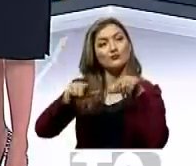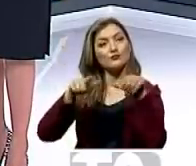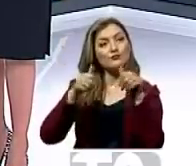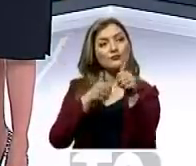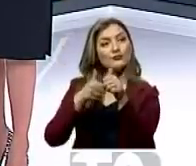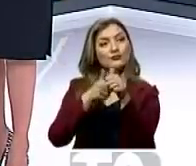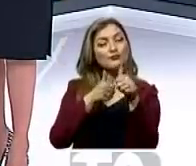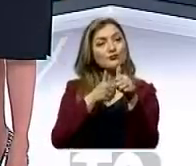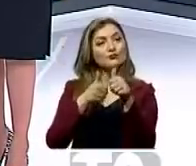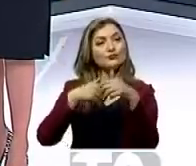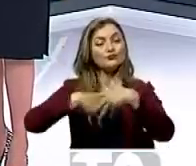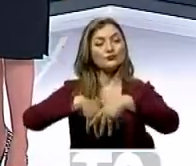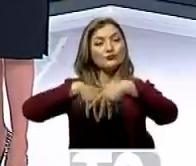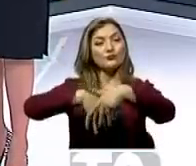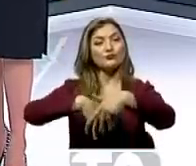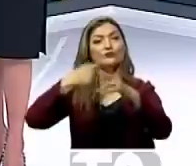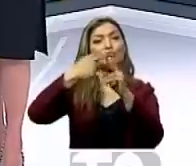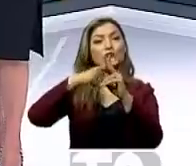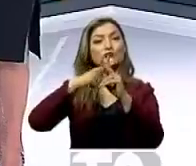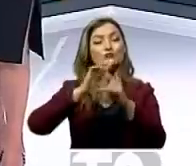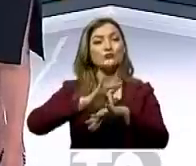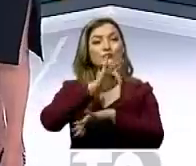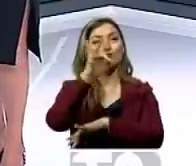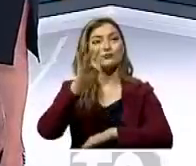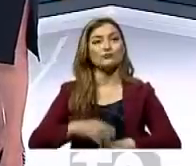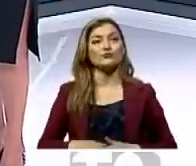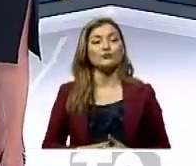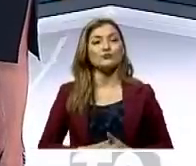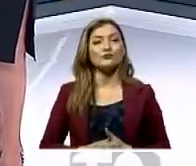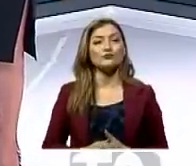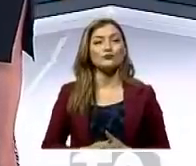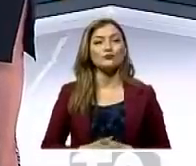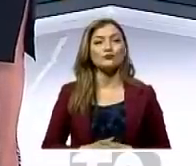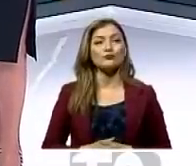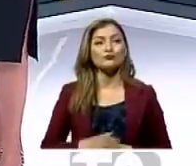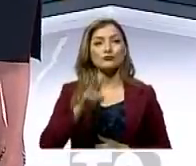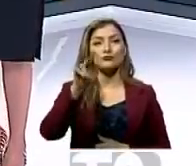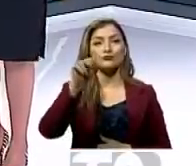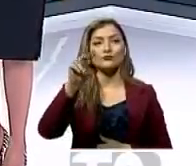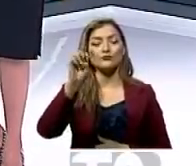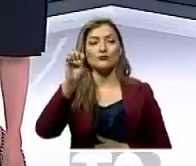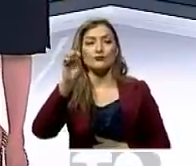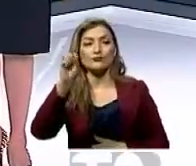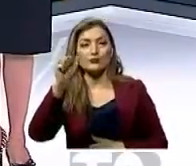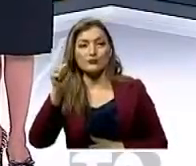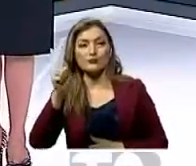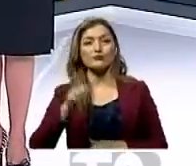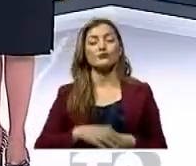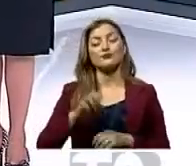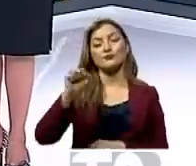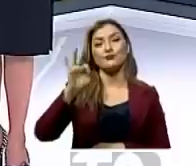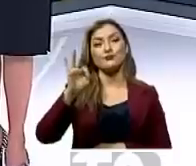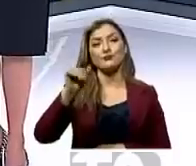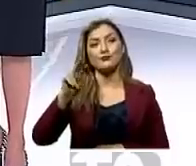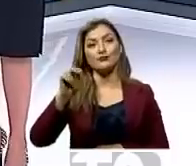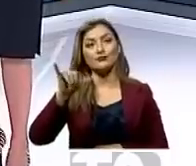esta movilización que empezó la madrugada de ayer estaba en ese roble stephanie pub paul cuello y juan miguel rodríguez